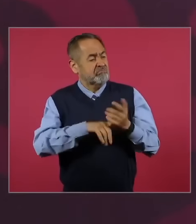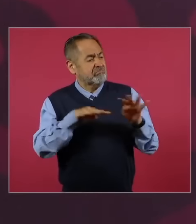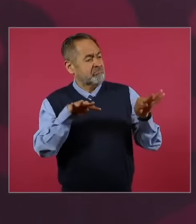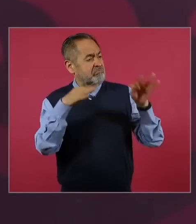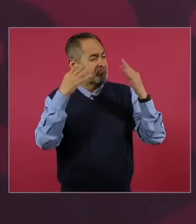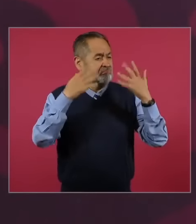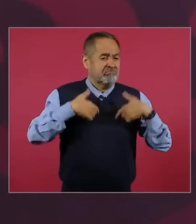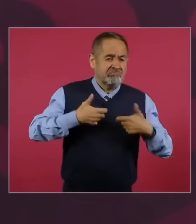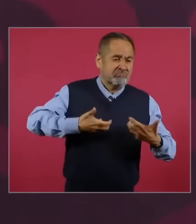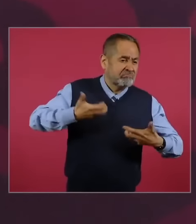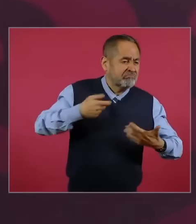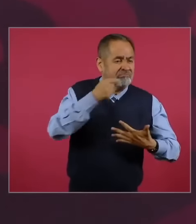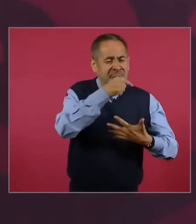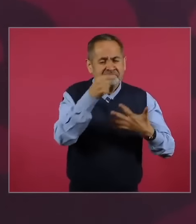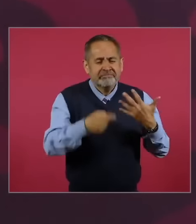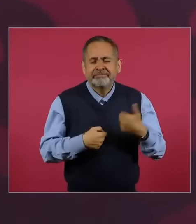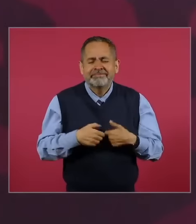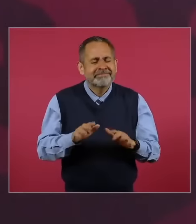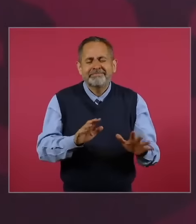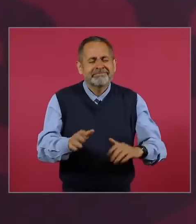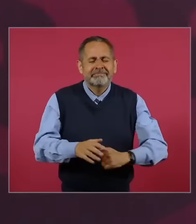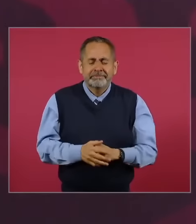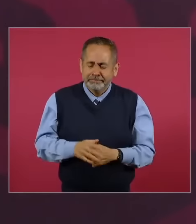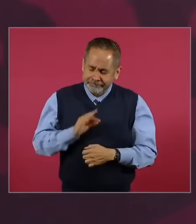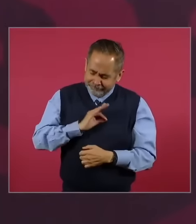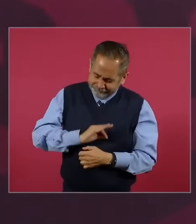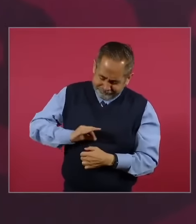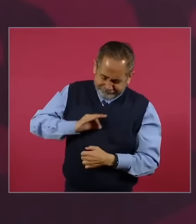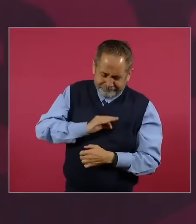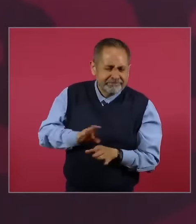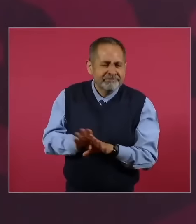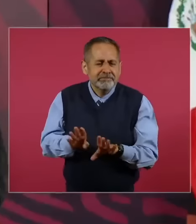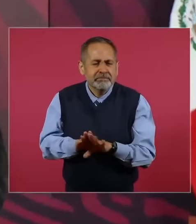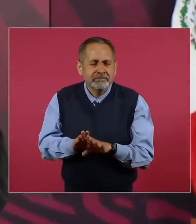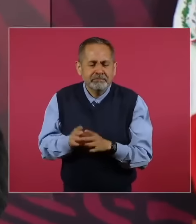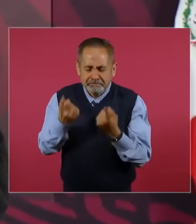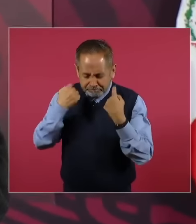títulos. La felicidad es estar bien con uno mismo,